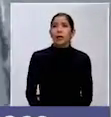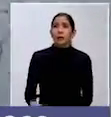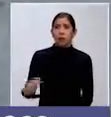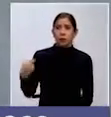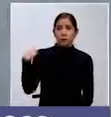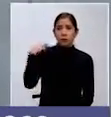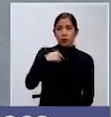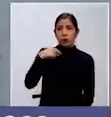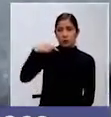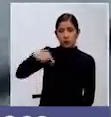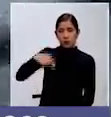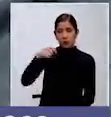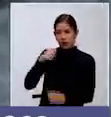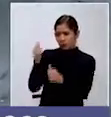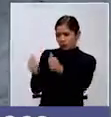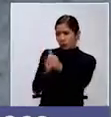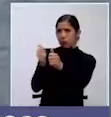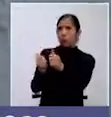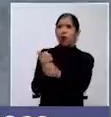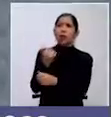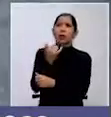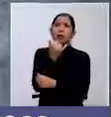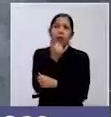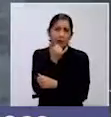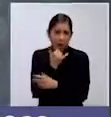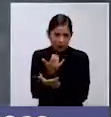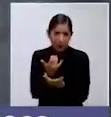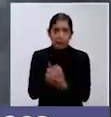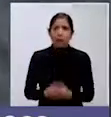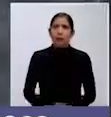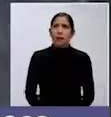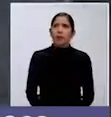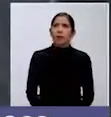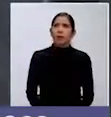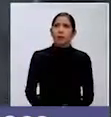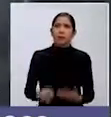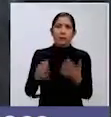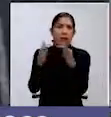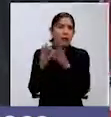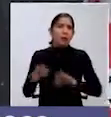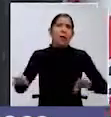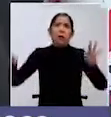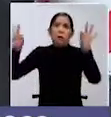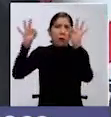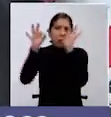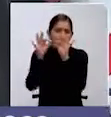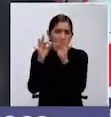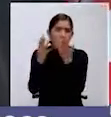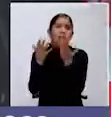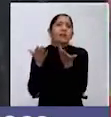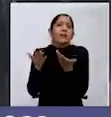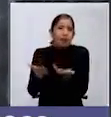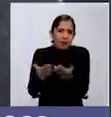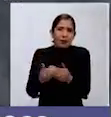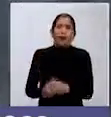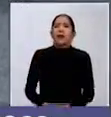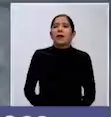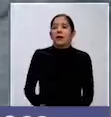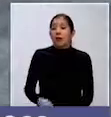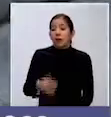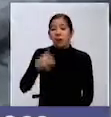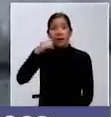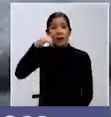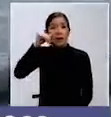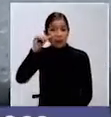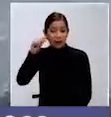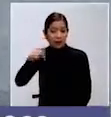haciendo el seguimiento correspondiente a este tema, tomando en cuenta la importancia de él mismo durante la jornada